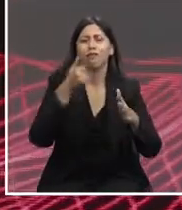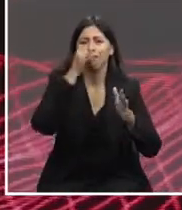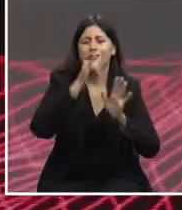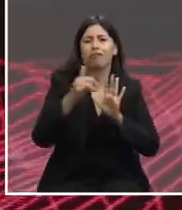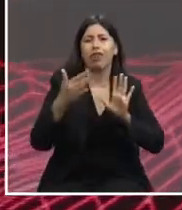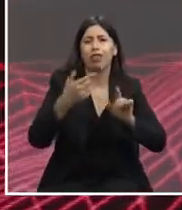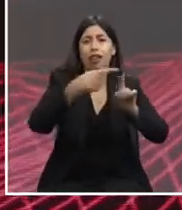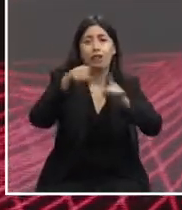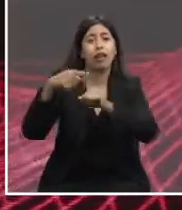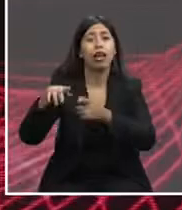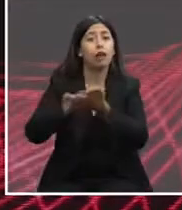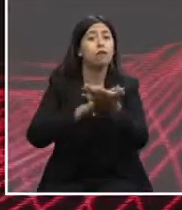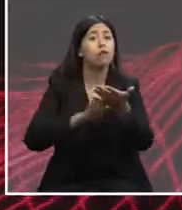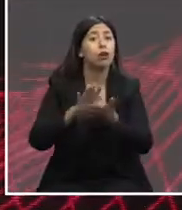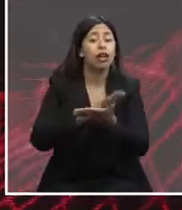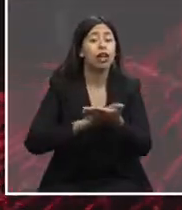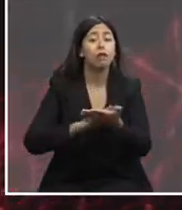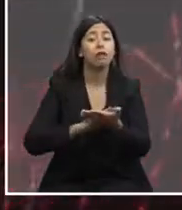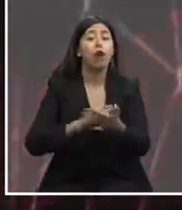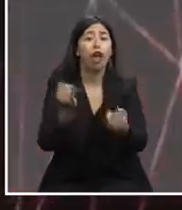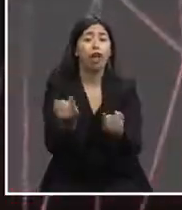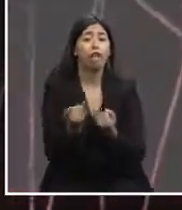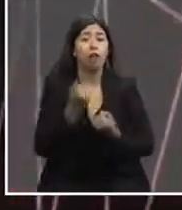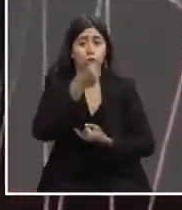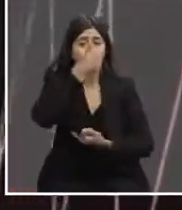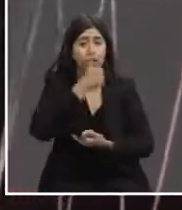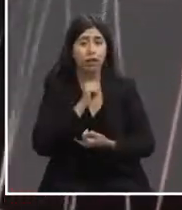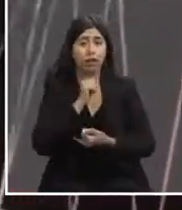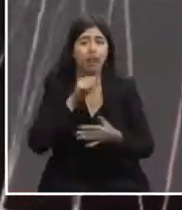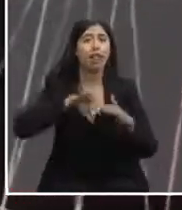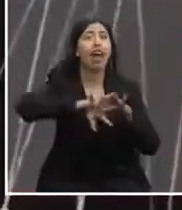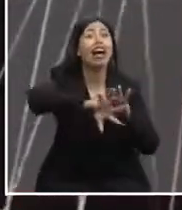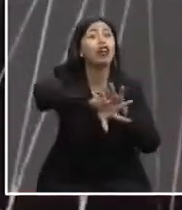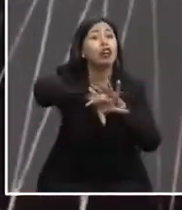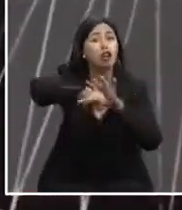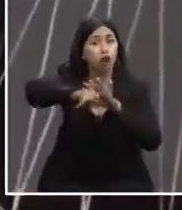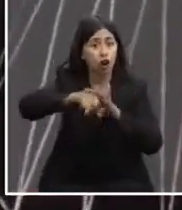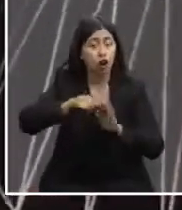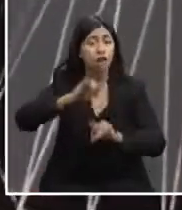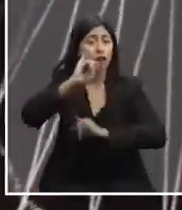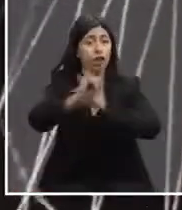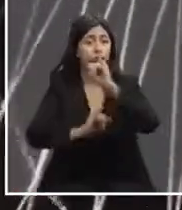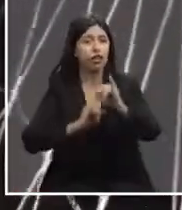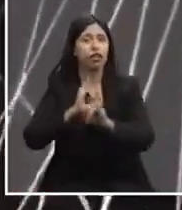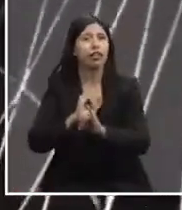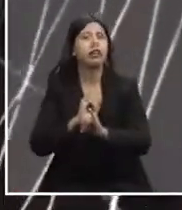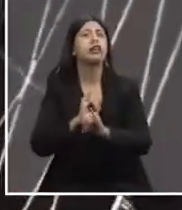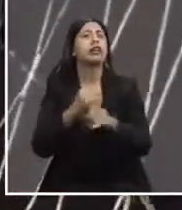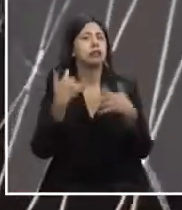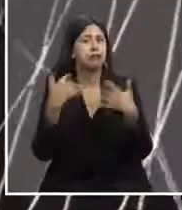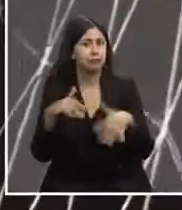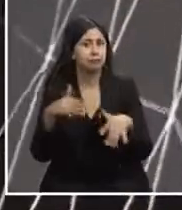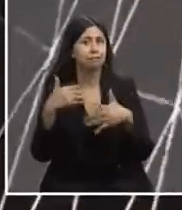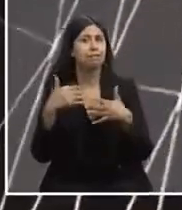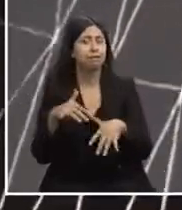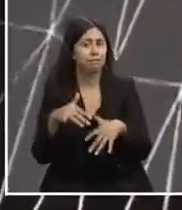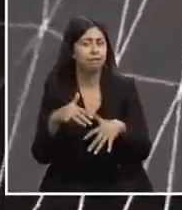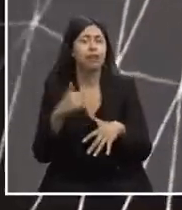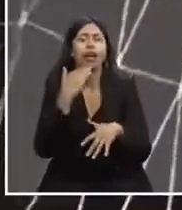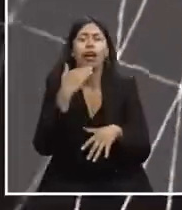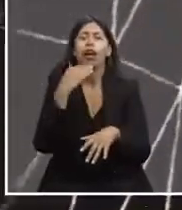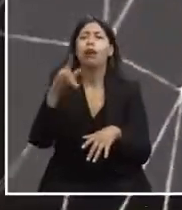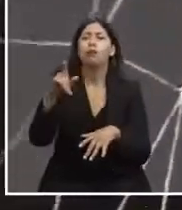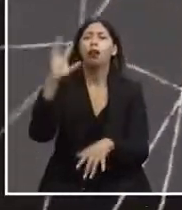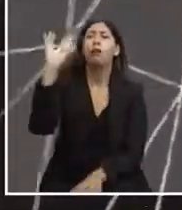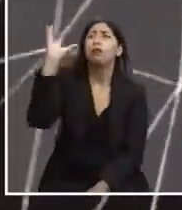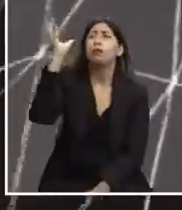el robo de tu información privada y digital puede hacerte pasar más allá de un mal rato. Desastres naturales que pueden afectar